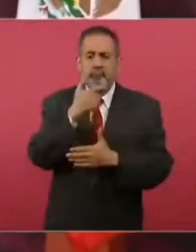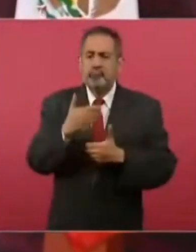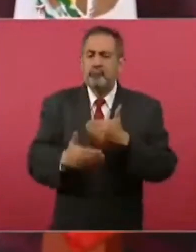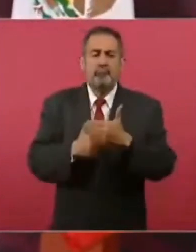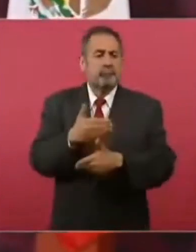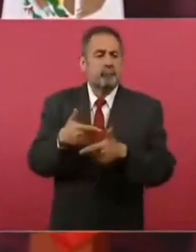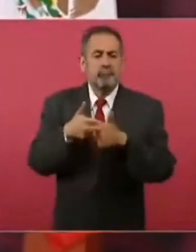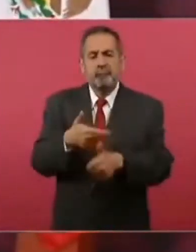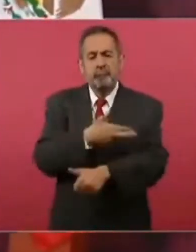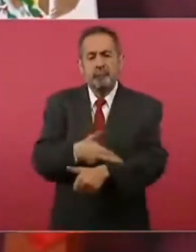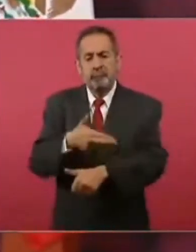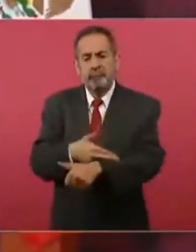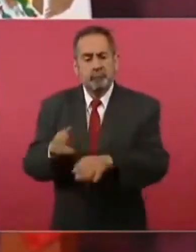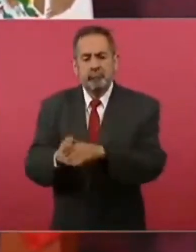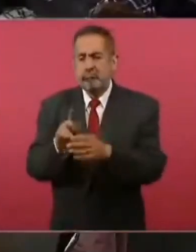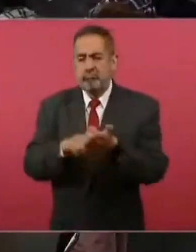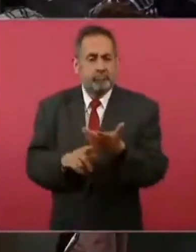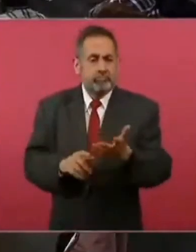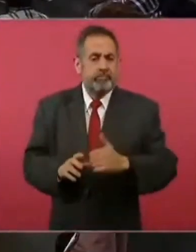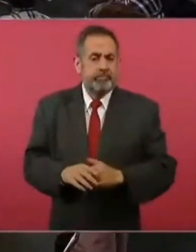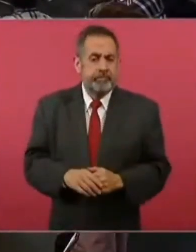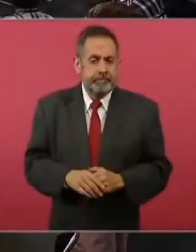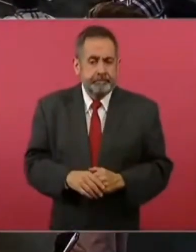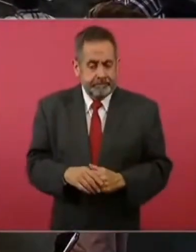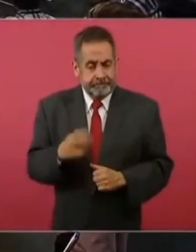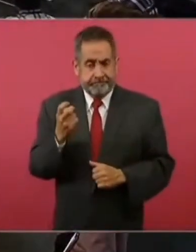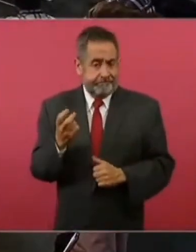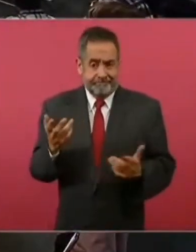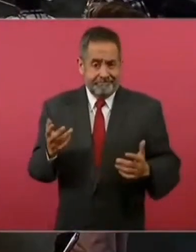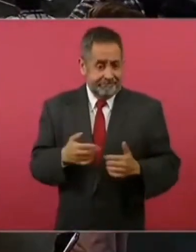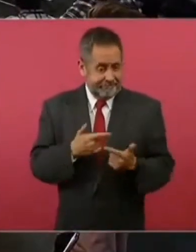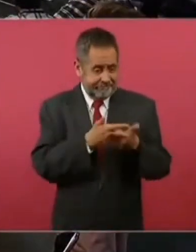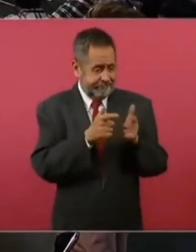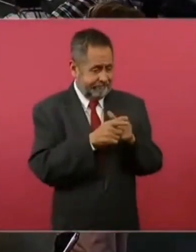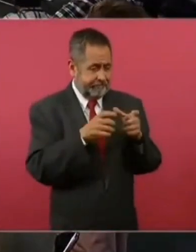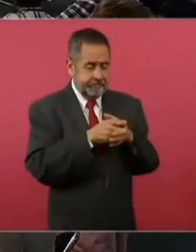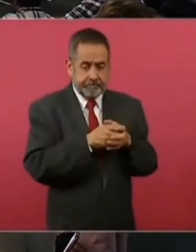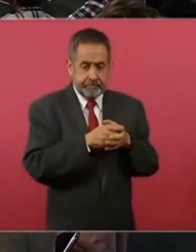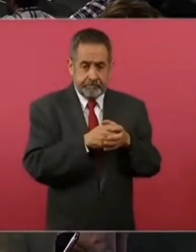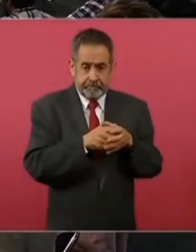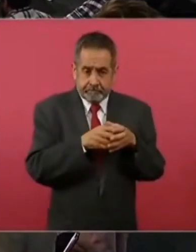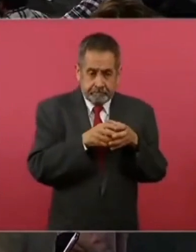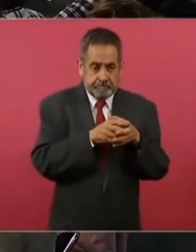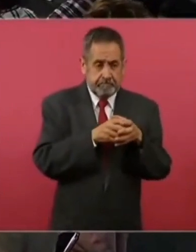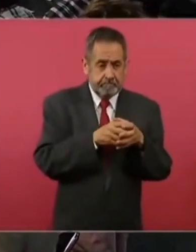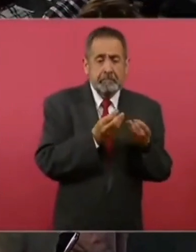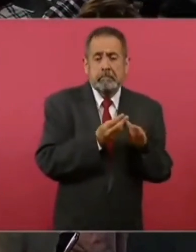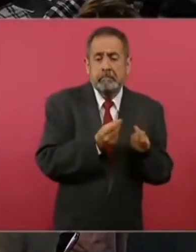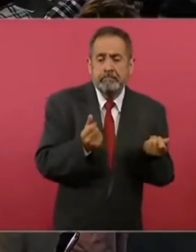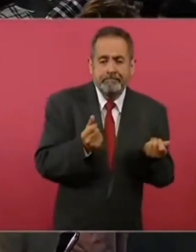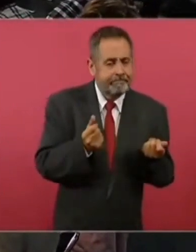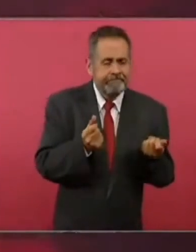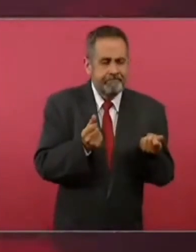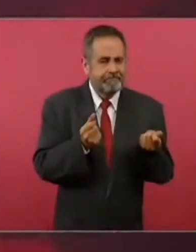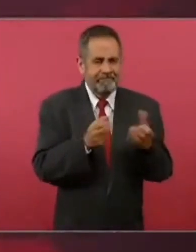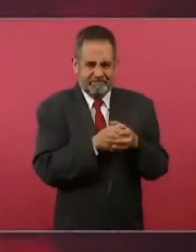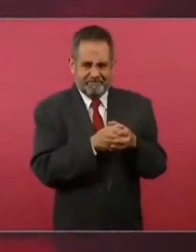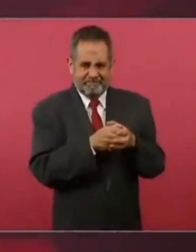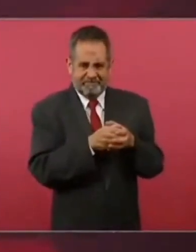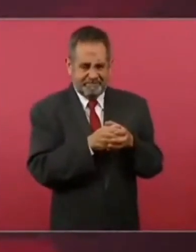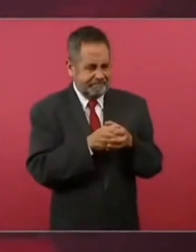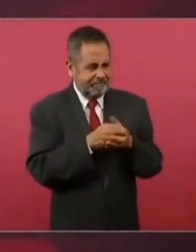Desde luego, este grupo no se deshizo